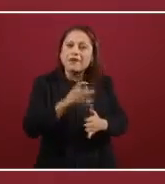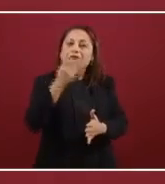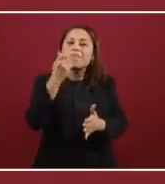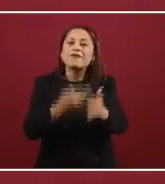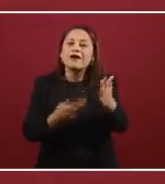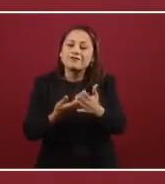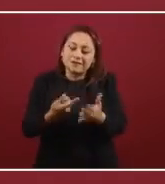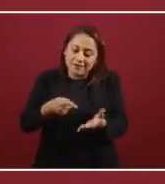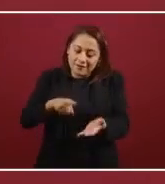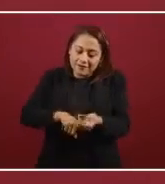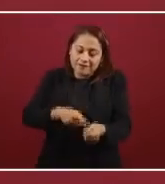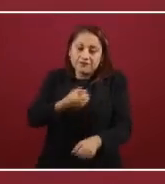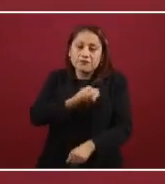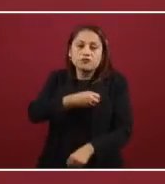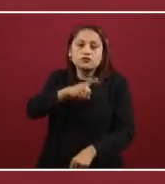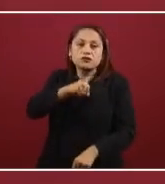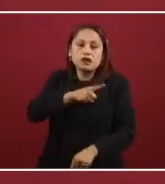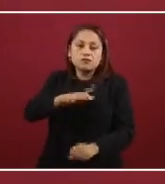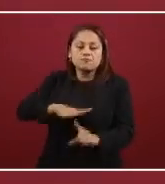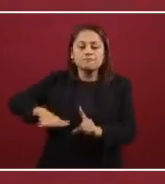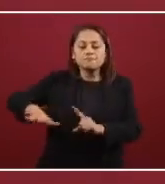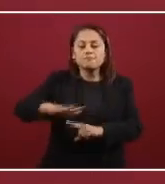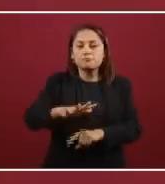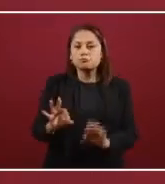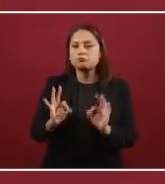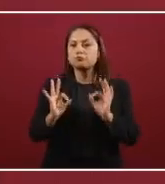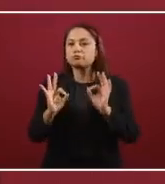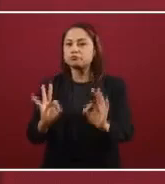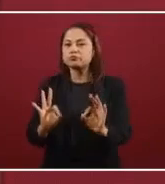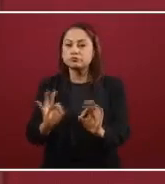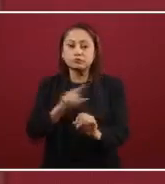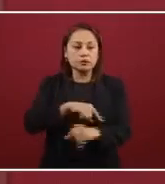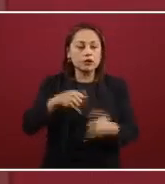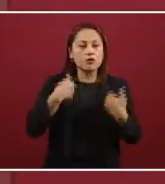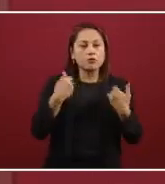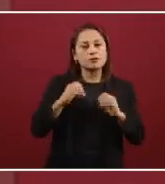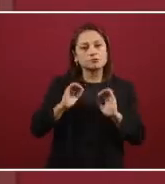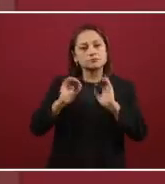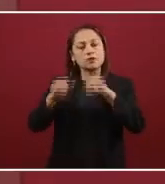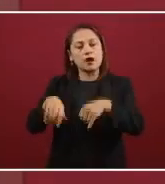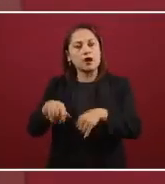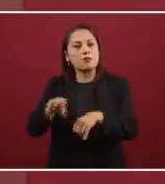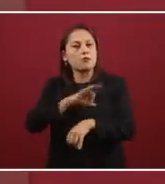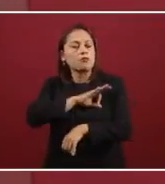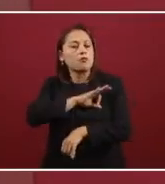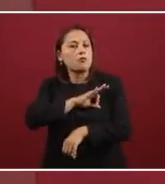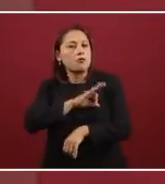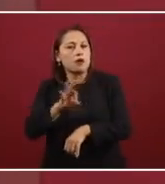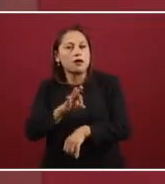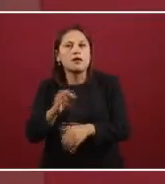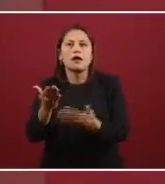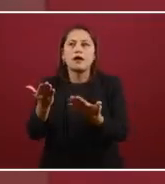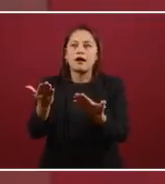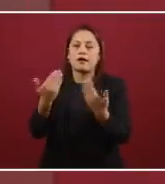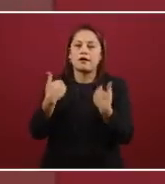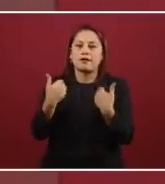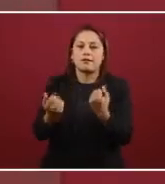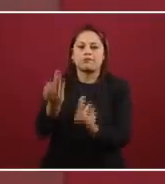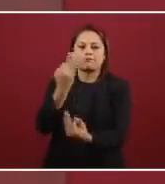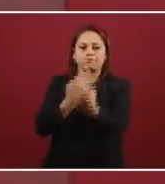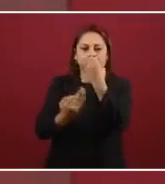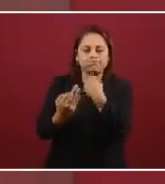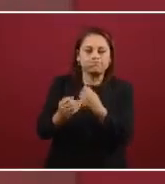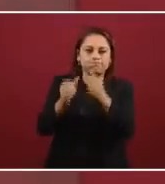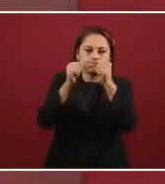salud y de prevención para jóvenes. Ahora ya se está creando esta